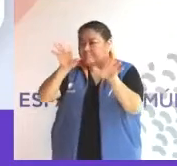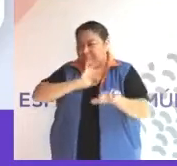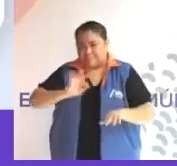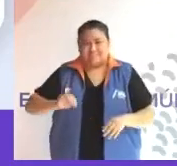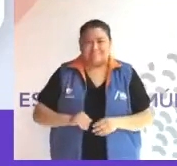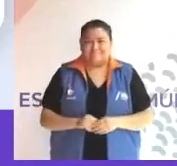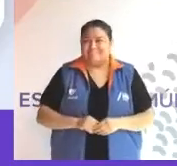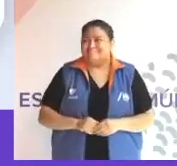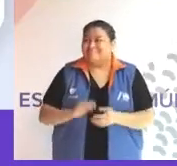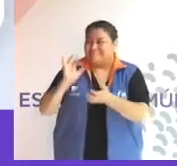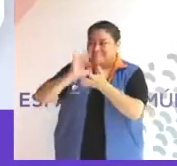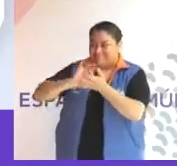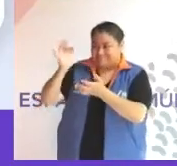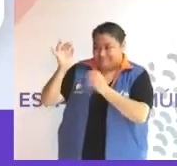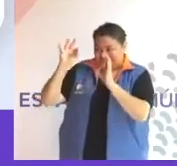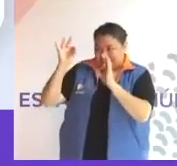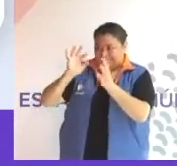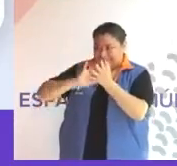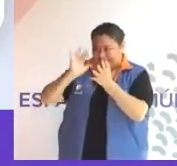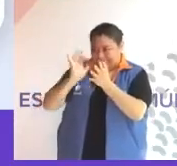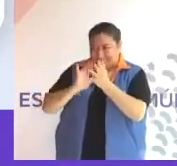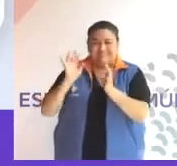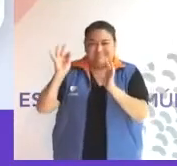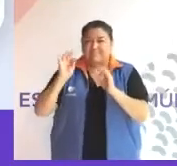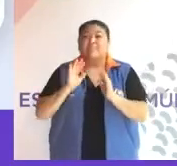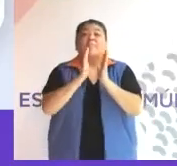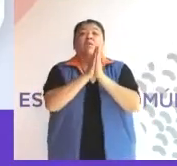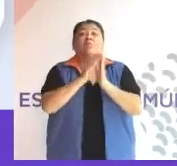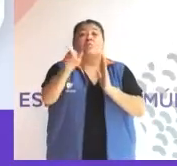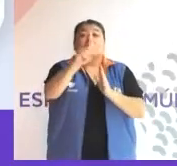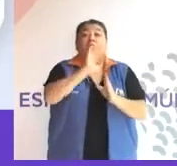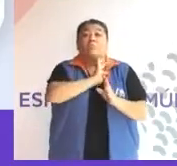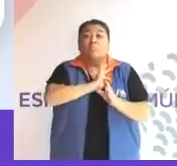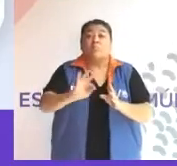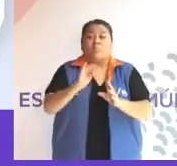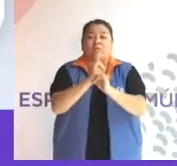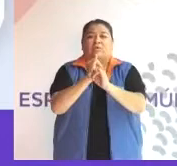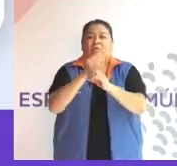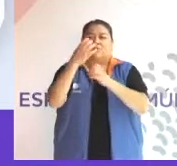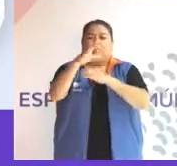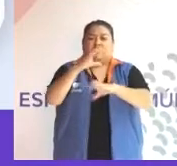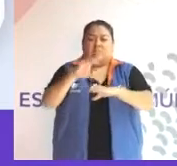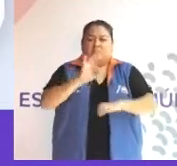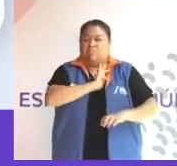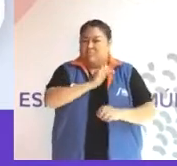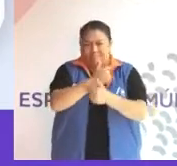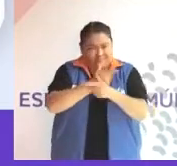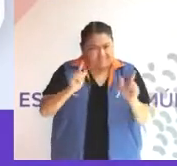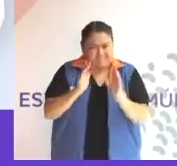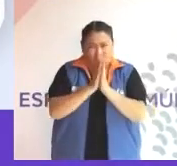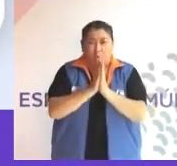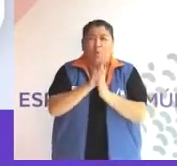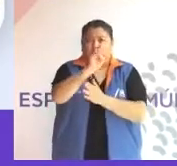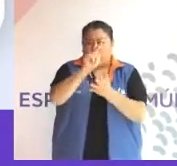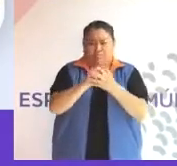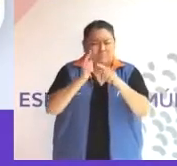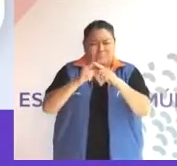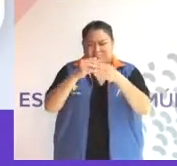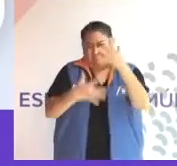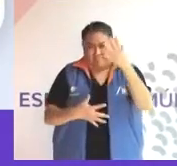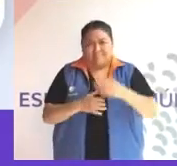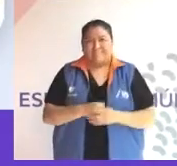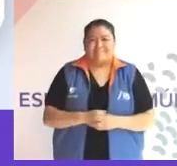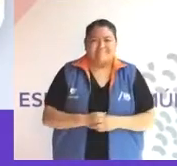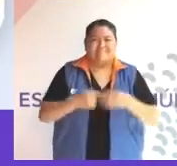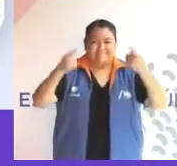Buenísimo, Pau, muchas gracias. Muchas gracias, Pau. No dejen de contactarnos a través del tablero. Perfecto, bueno, pues comenzamos